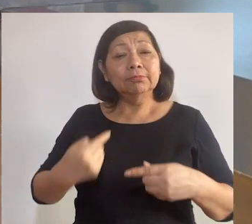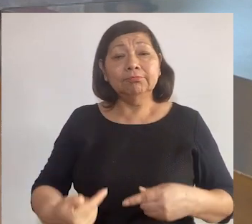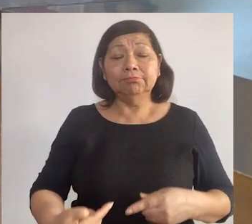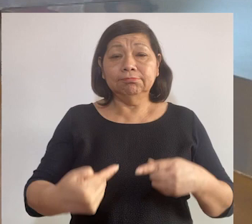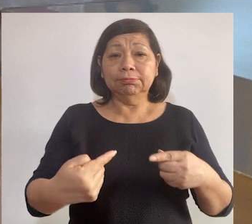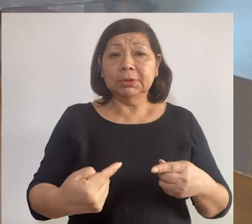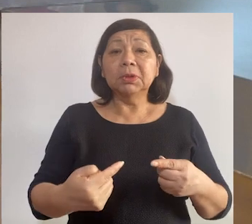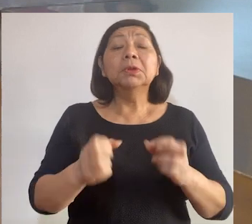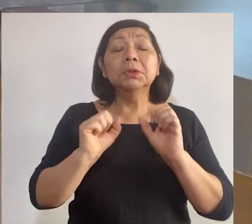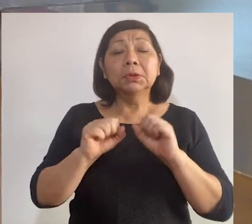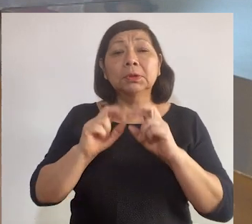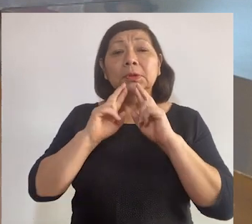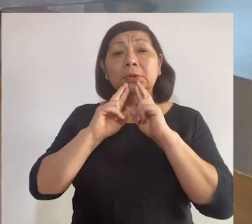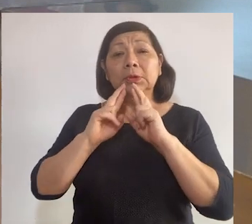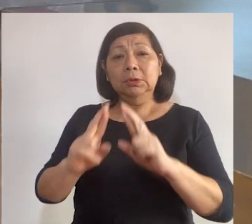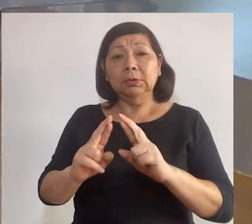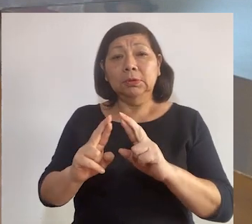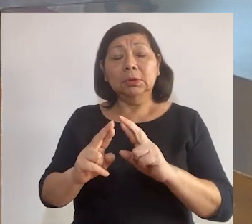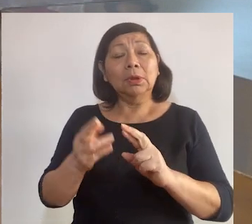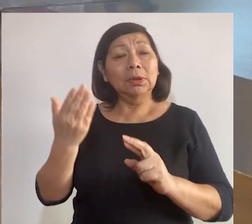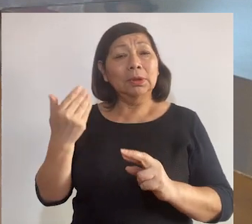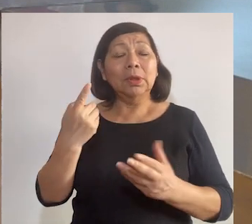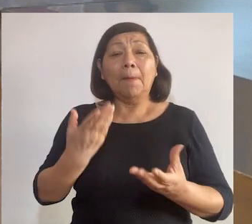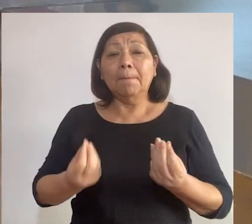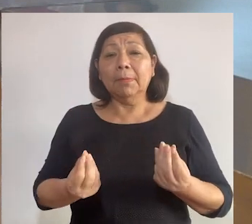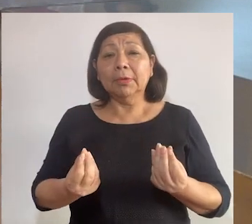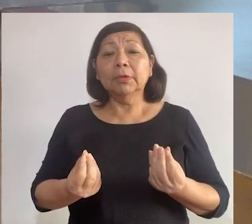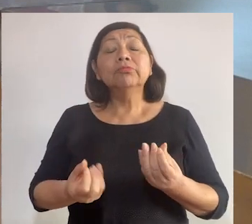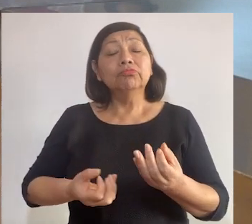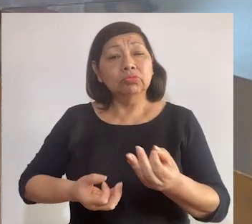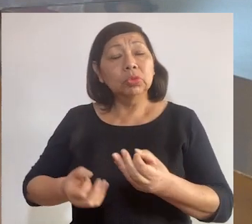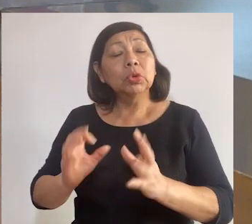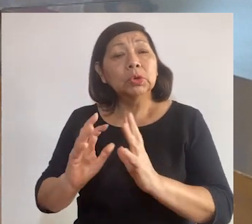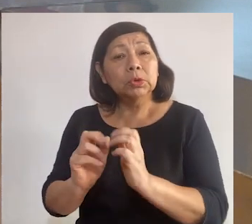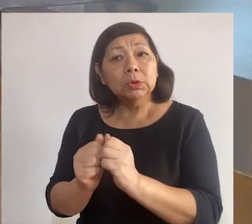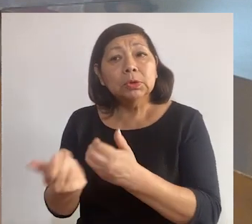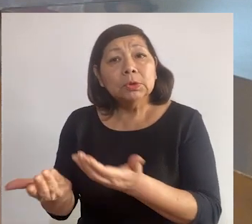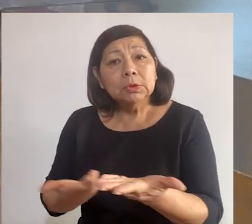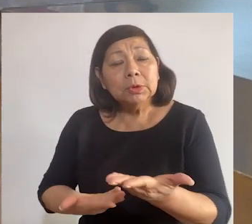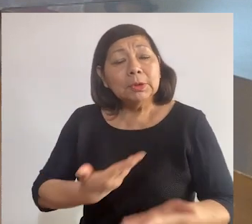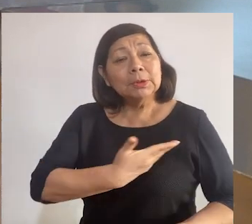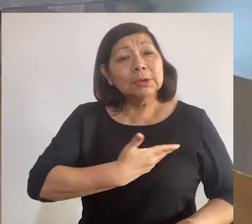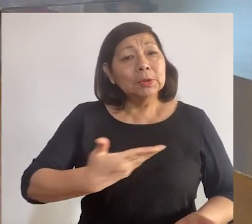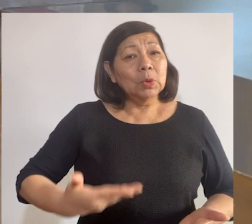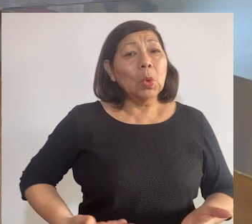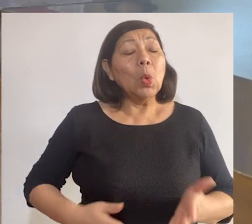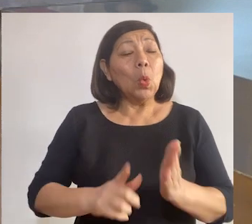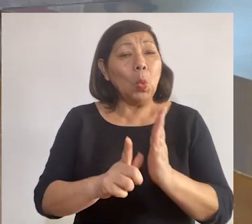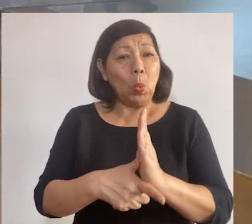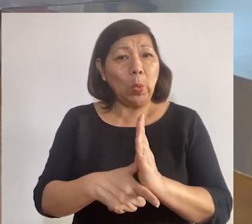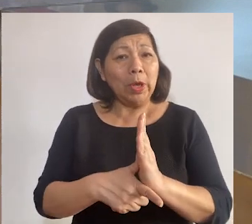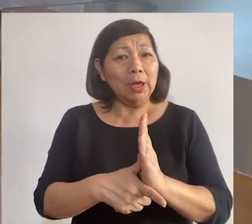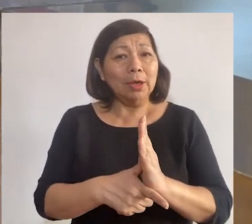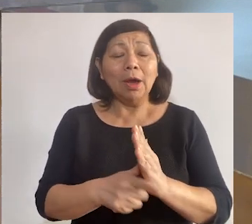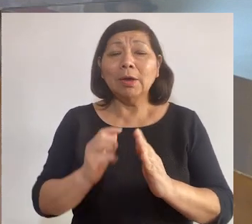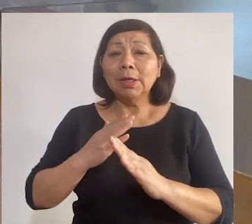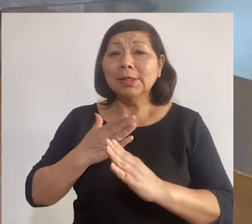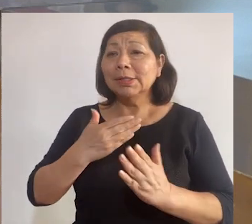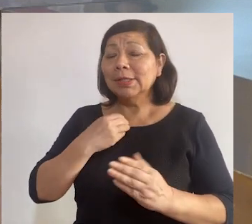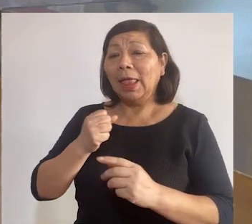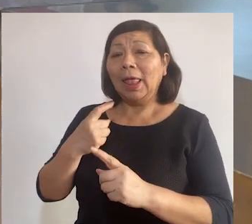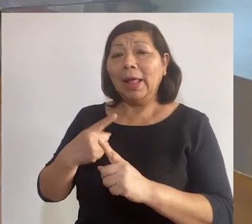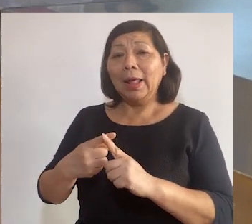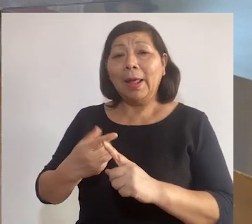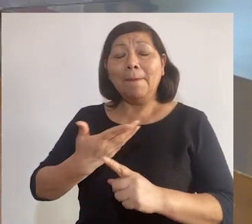ha sido resuelta por la reciente decisión de activar la sucesión presidencial luego de haberse declarado la vacancia